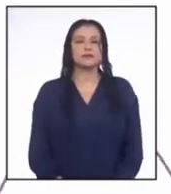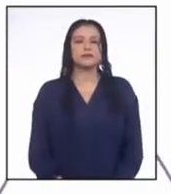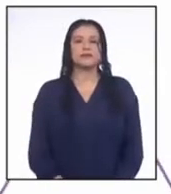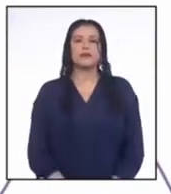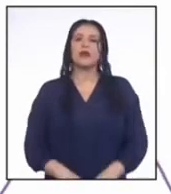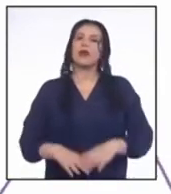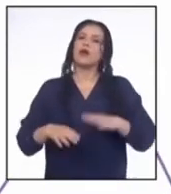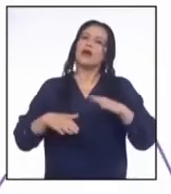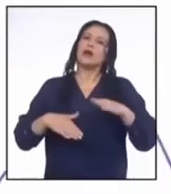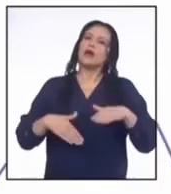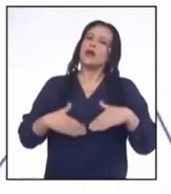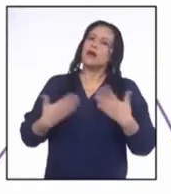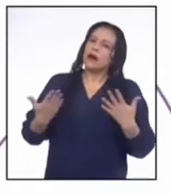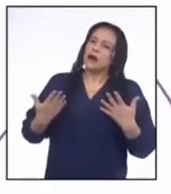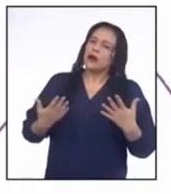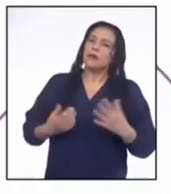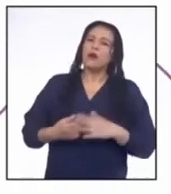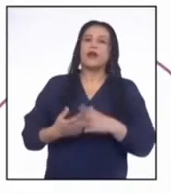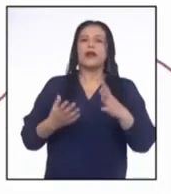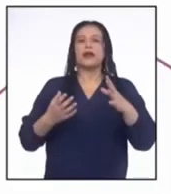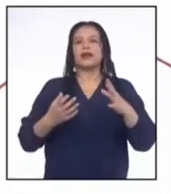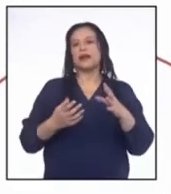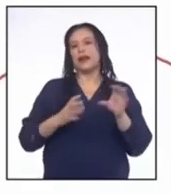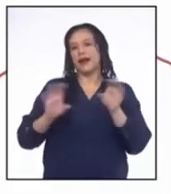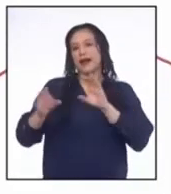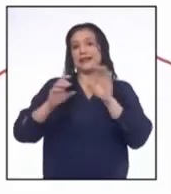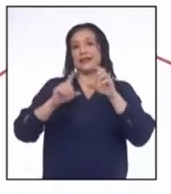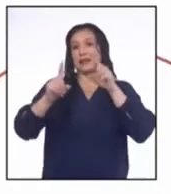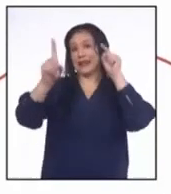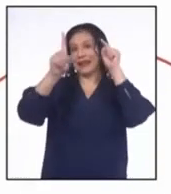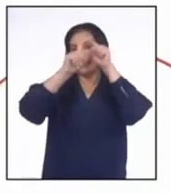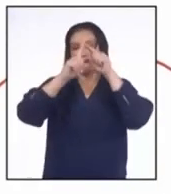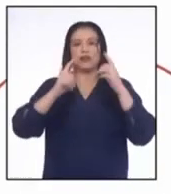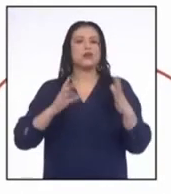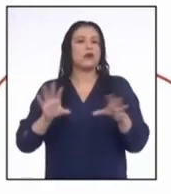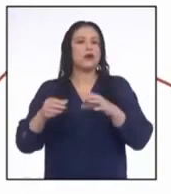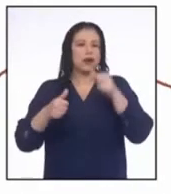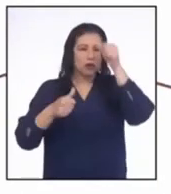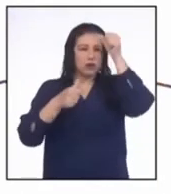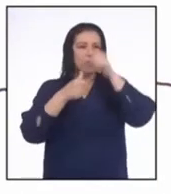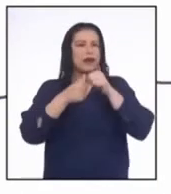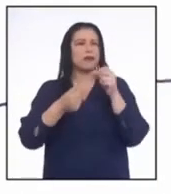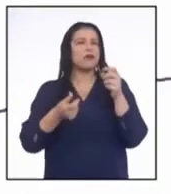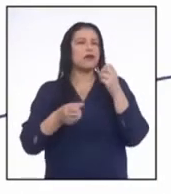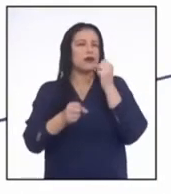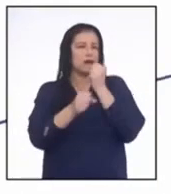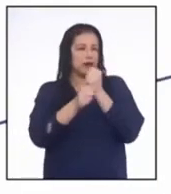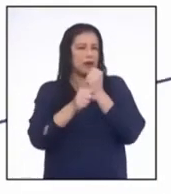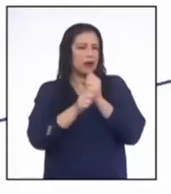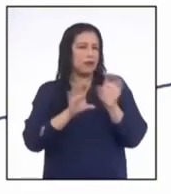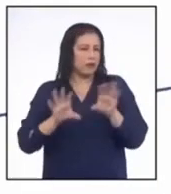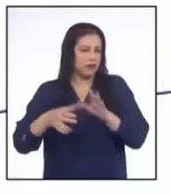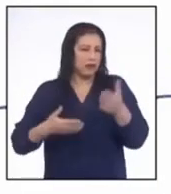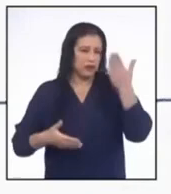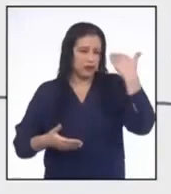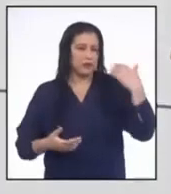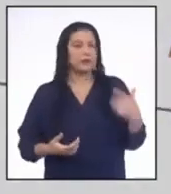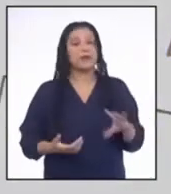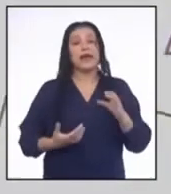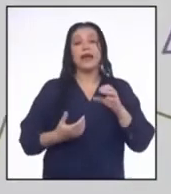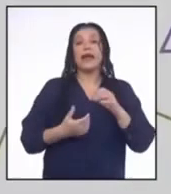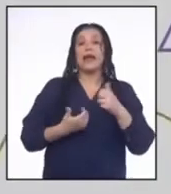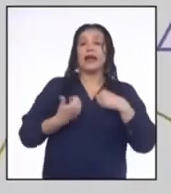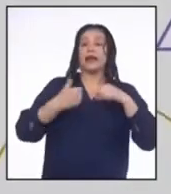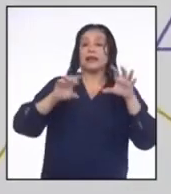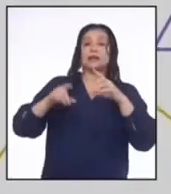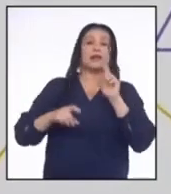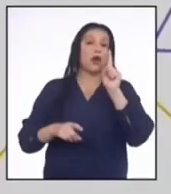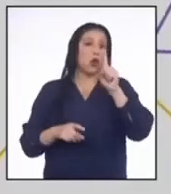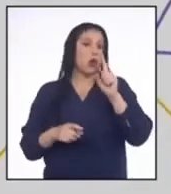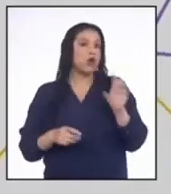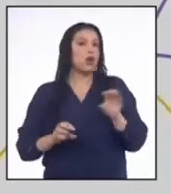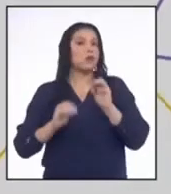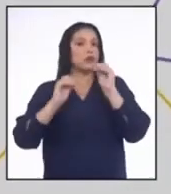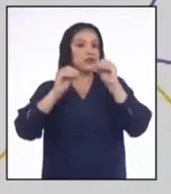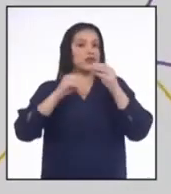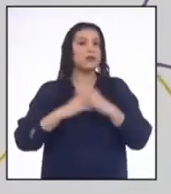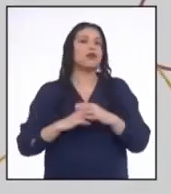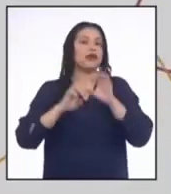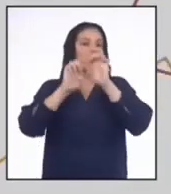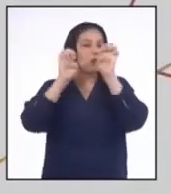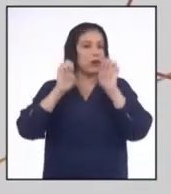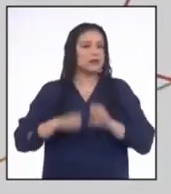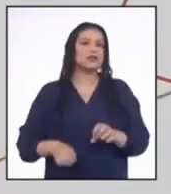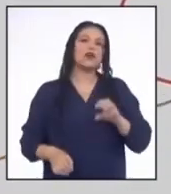Para afrontar el reto haremos un recuento de las actividades trabajadas. En la actividad 1 determinamos la ecuación